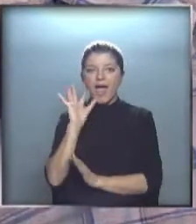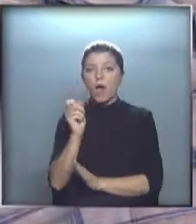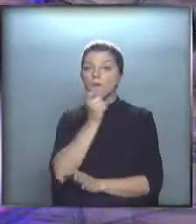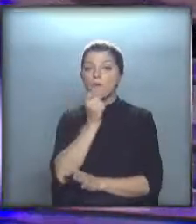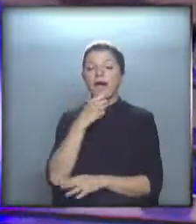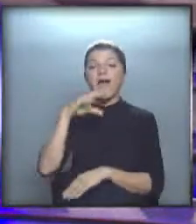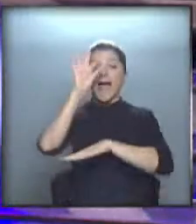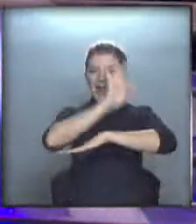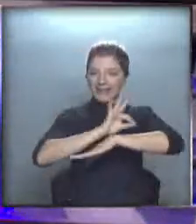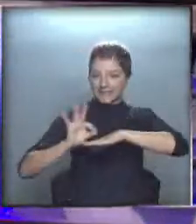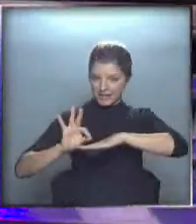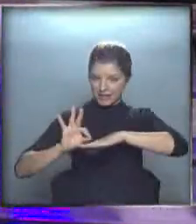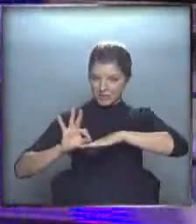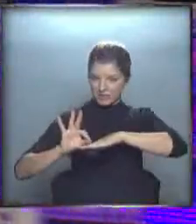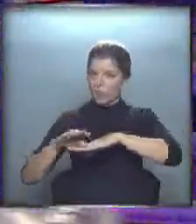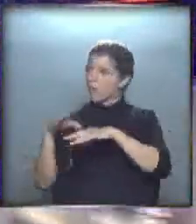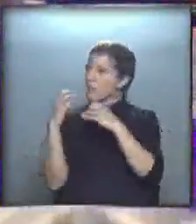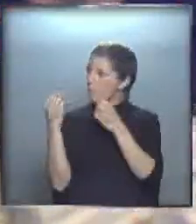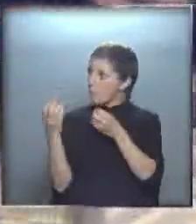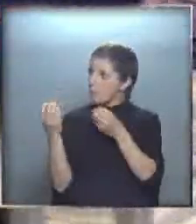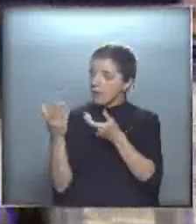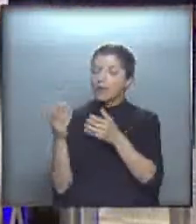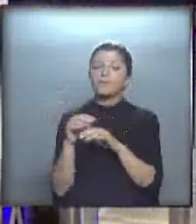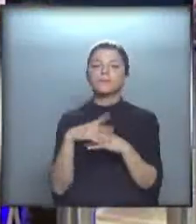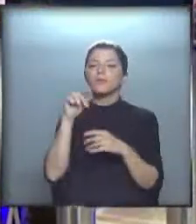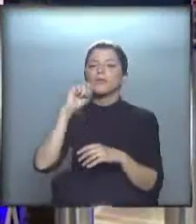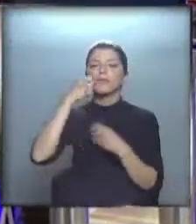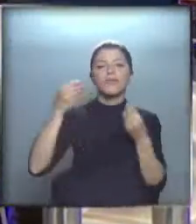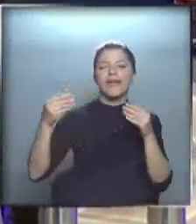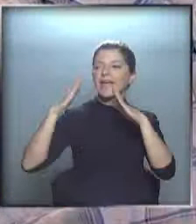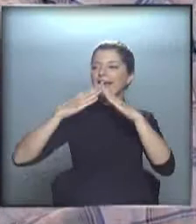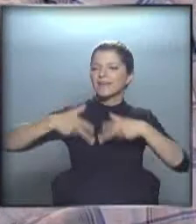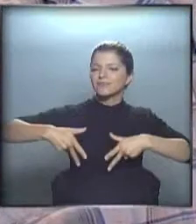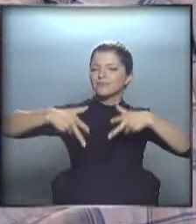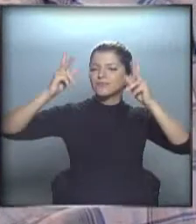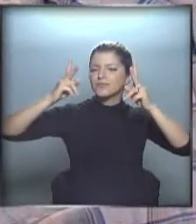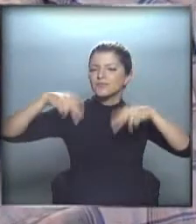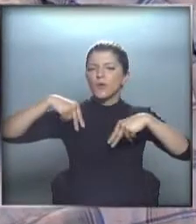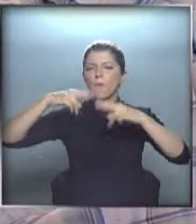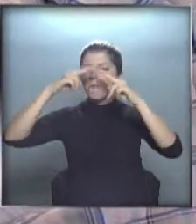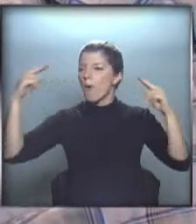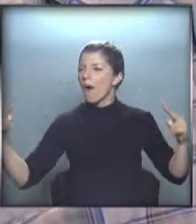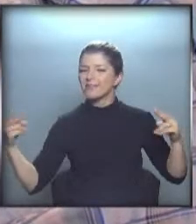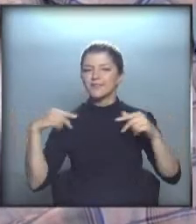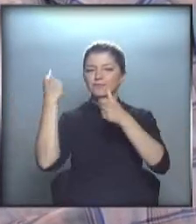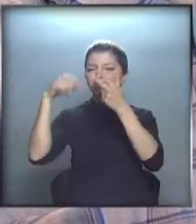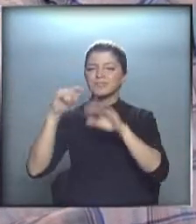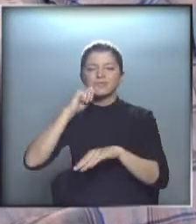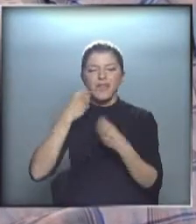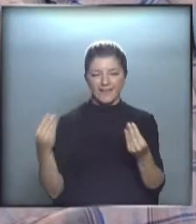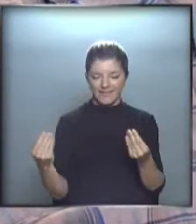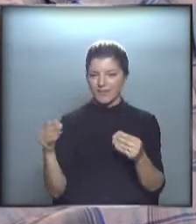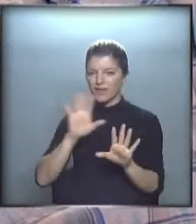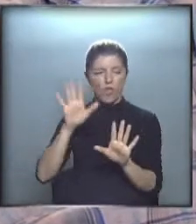Arquitectura. Arquitectura, muy bien. Sí. ¿Qué le gusta? ¿Las casas, los edificios, los puentes? Es un sueño que tengo